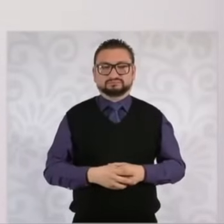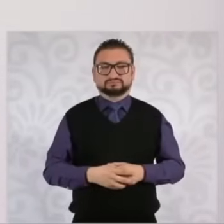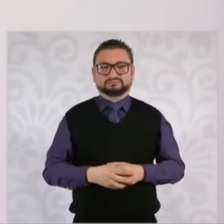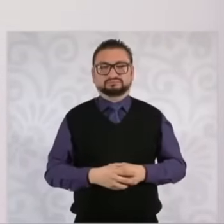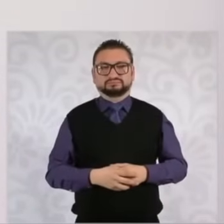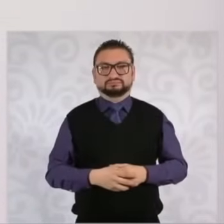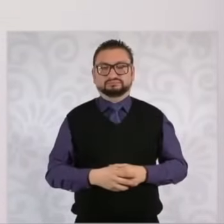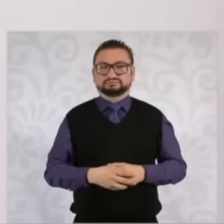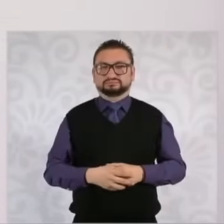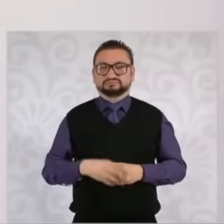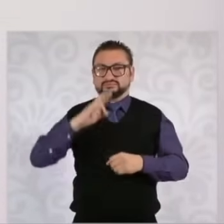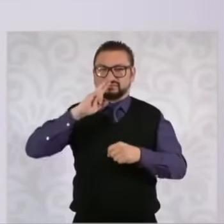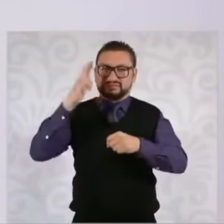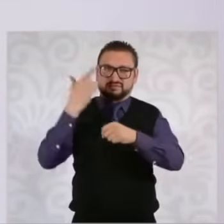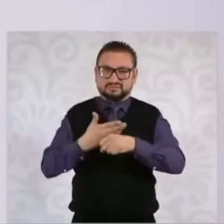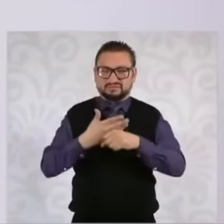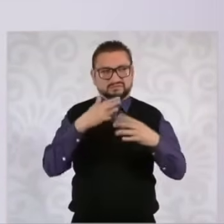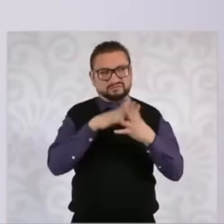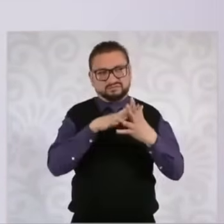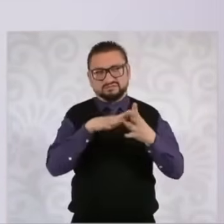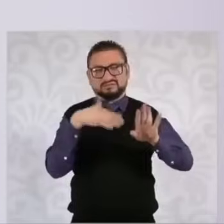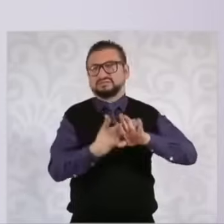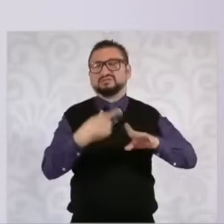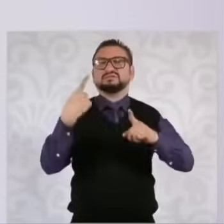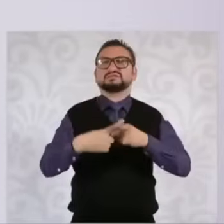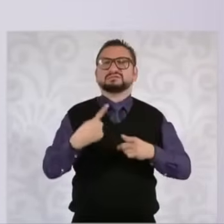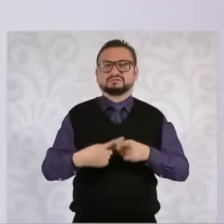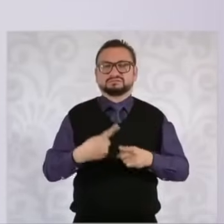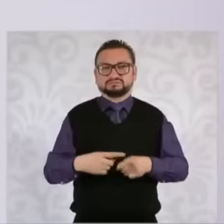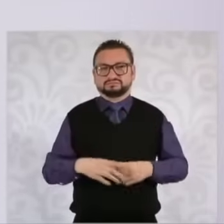Y pone como responsable de la guerra contra el narco,